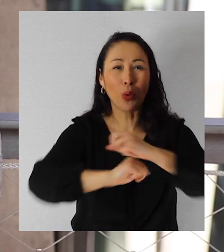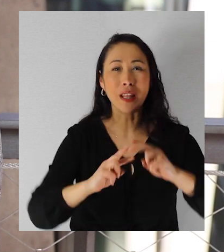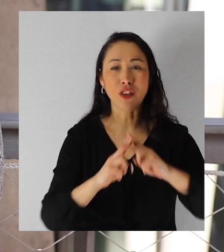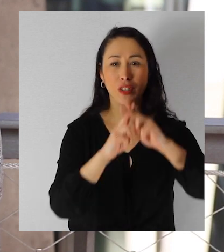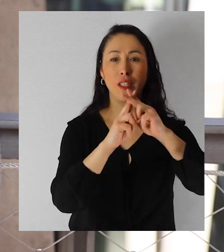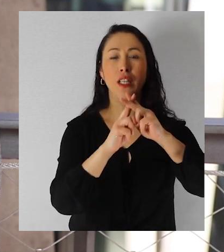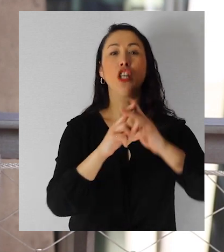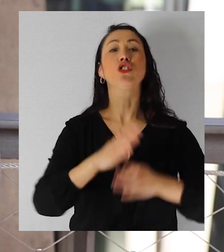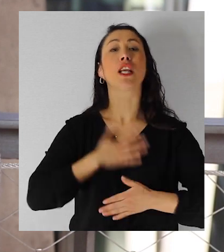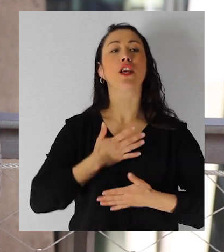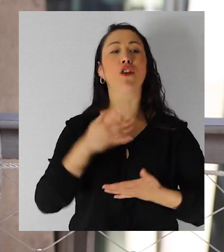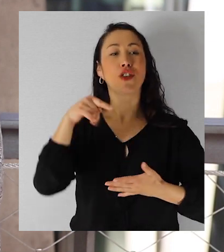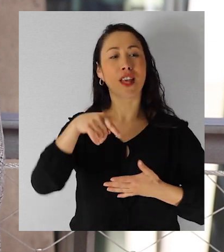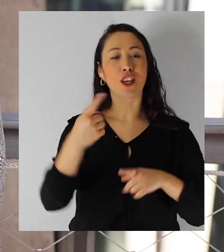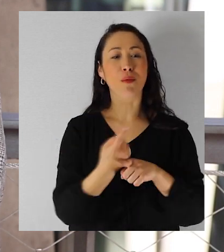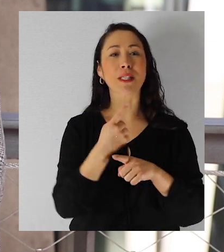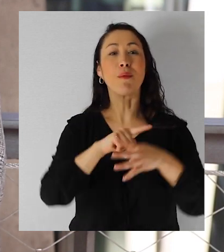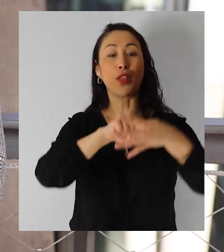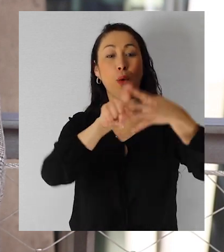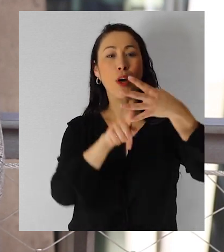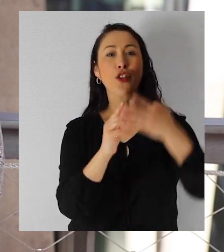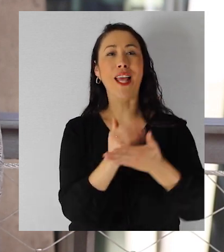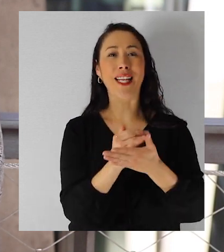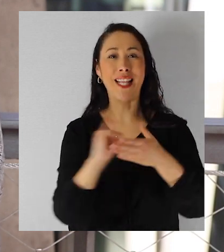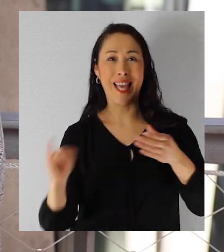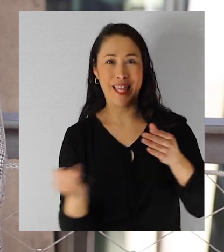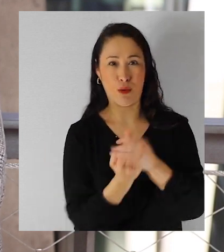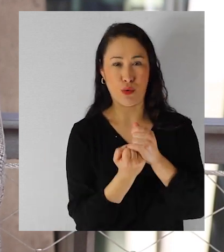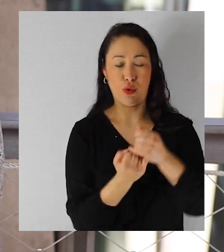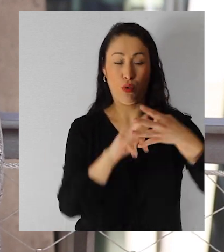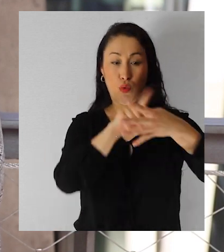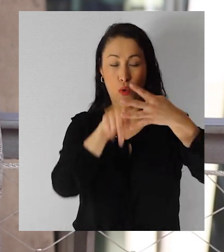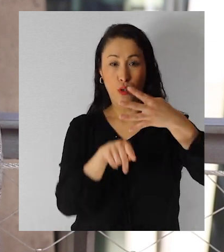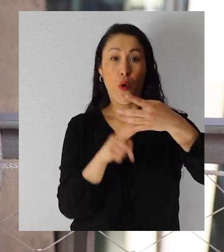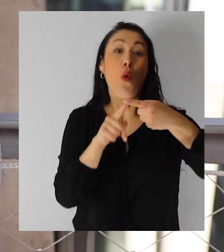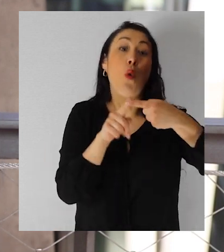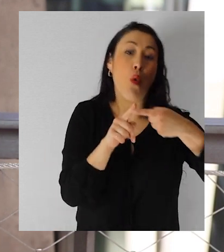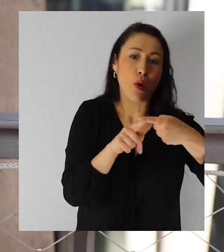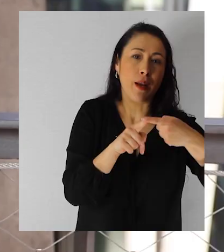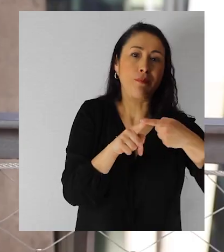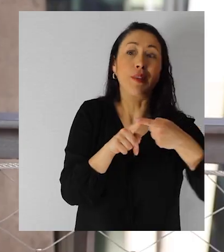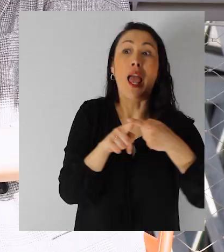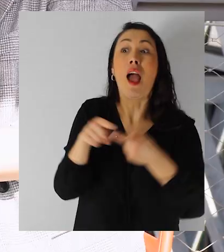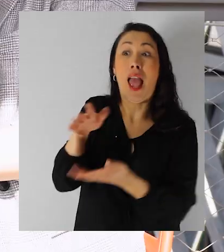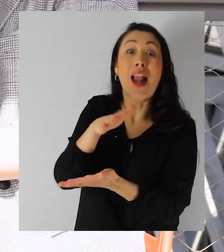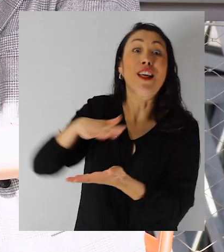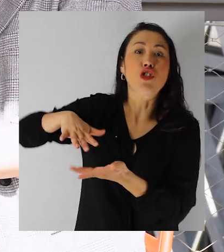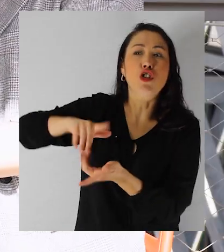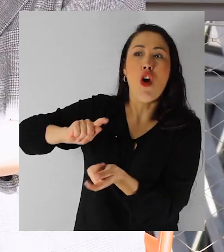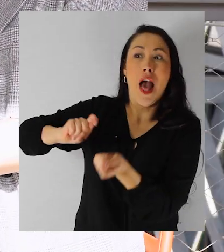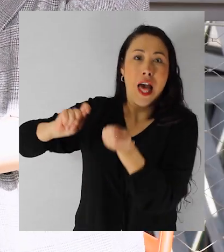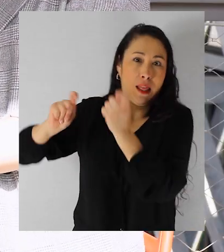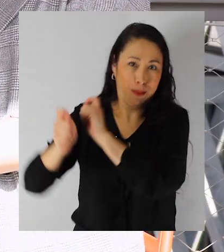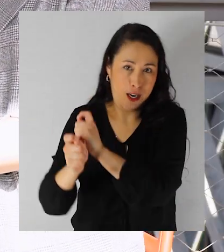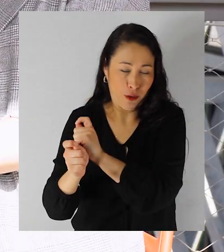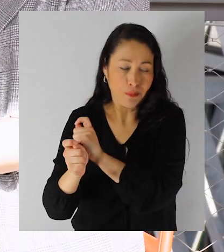de 4 estrategias de inclusión, ¿ya? Y fíjate que una de las estrategias de inclusión, obviamente, es adaptar el entorno, como lo decía